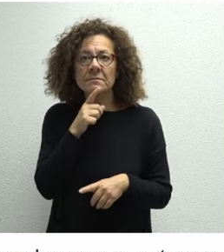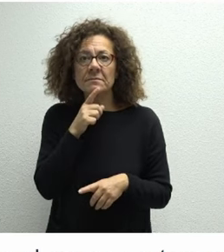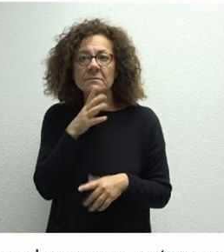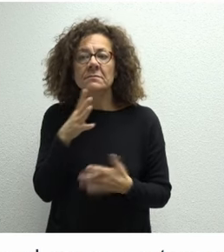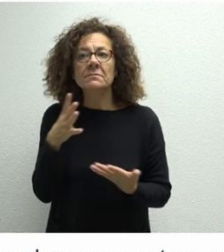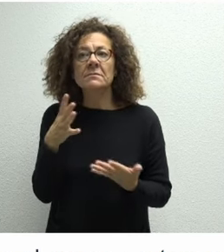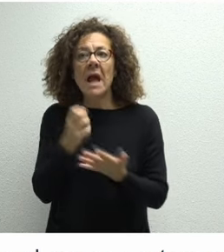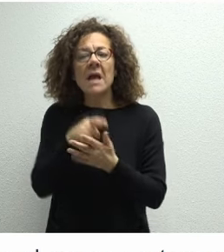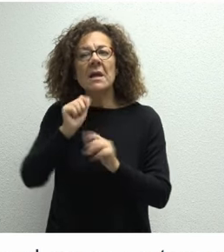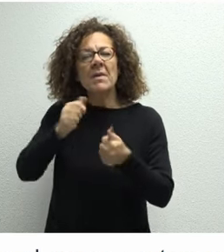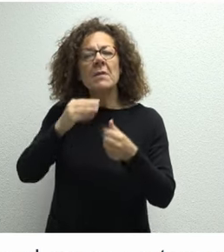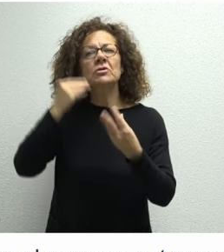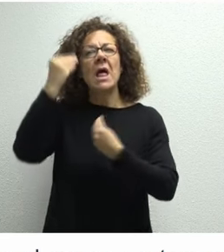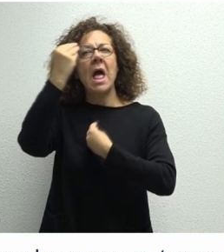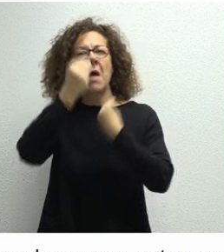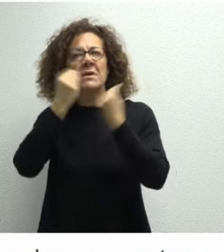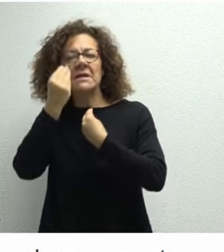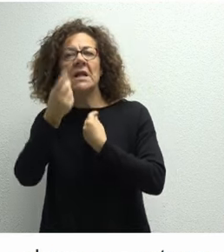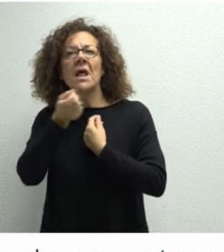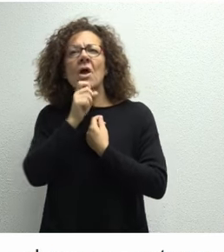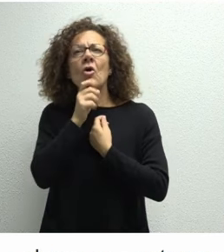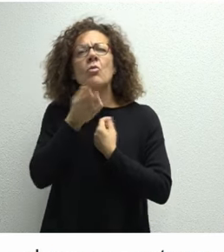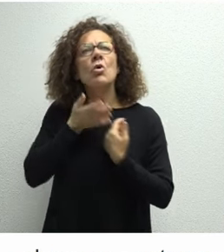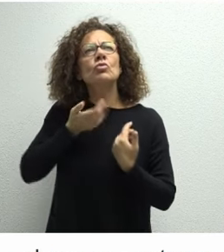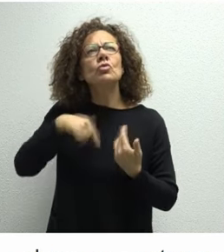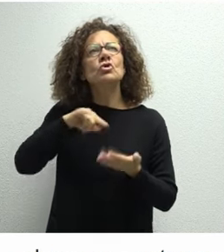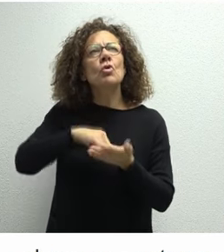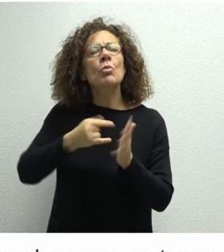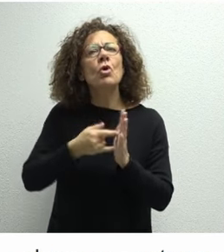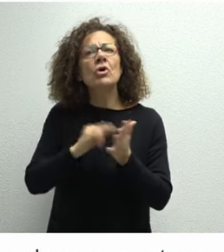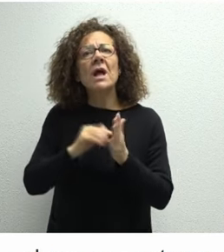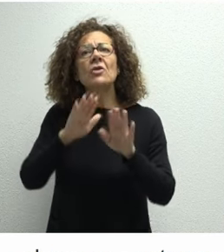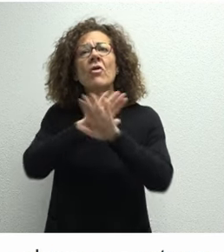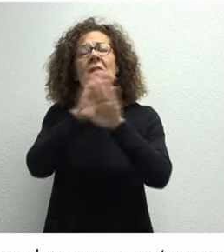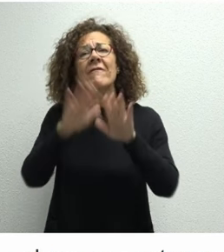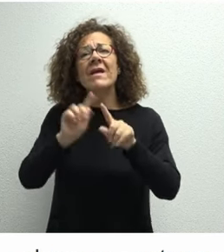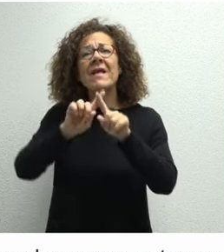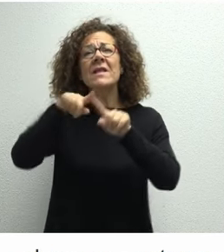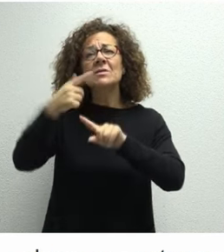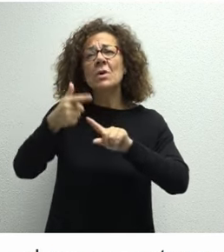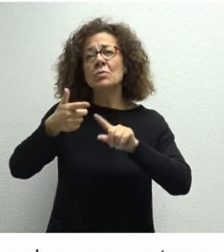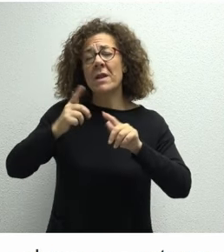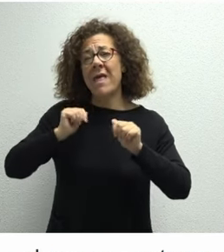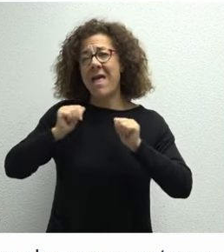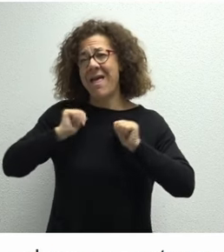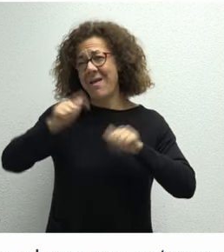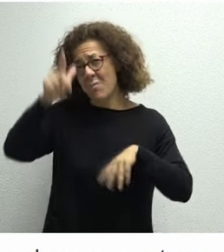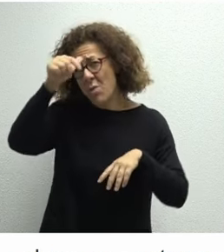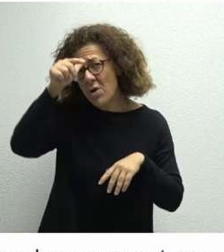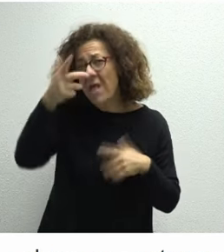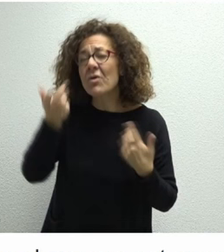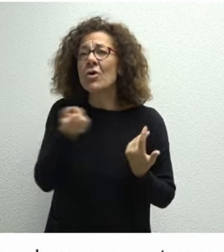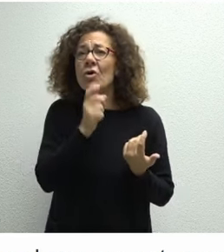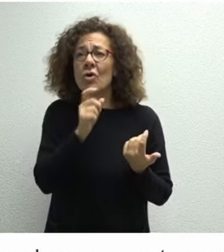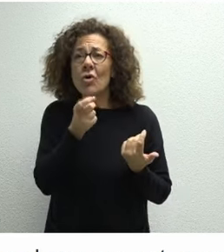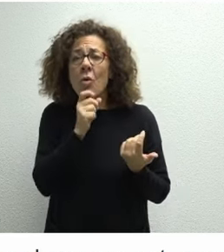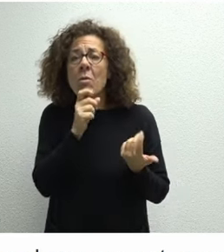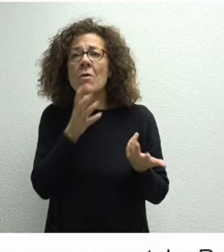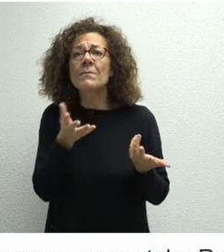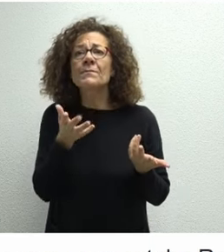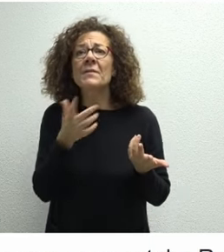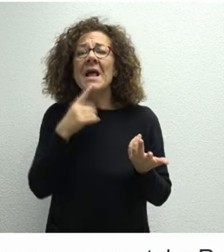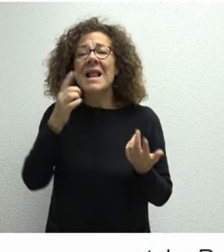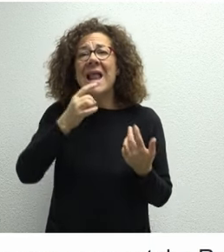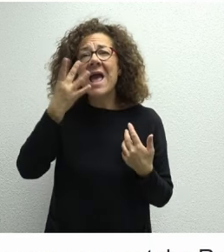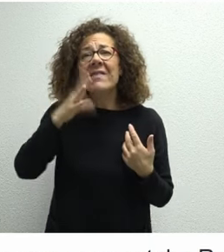empezamos un poco a reflexionar Cómo cómo podía ser nuestro proyecto fin de fin de posgrado de Salud Mental cap intelectual eh qué